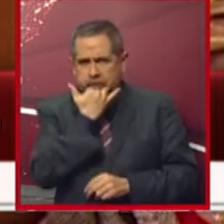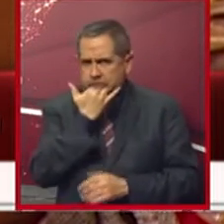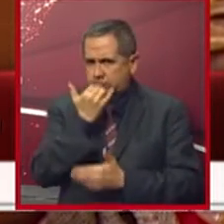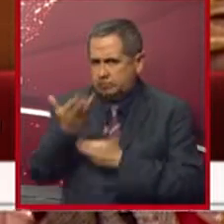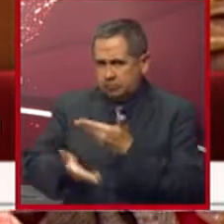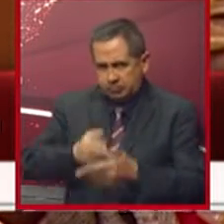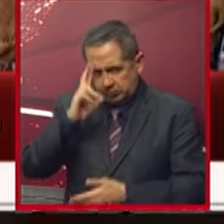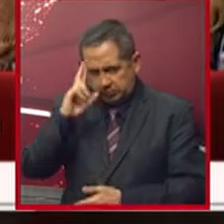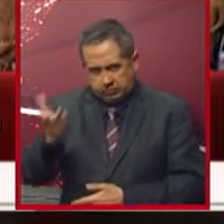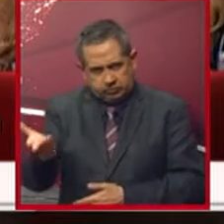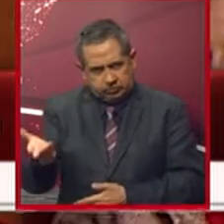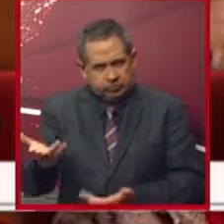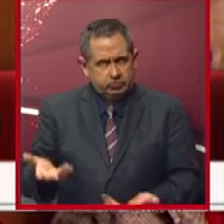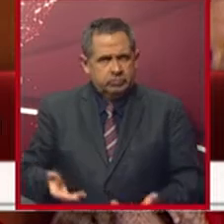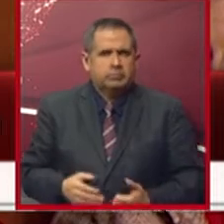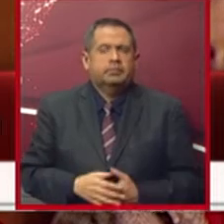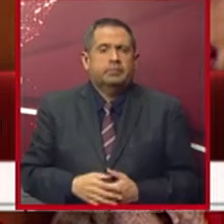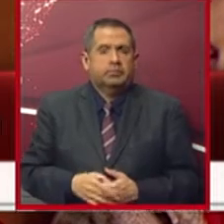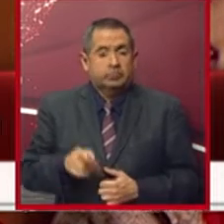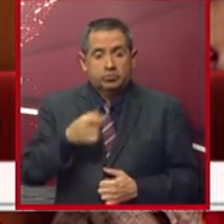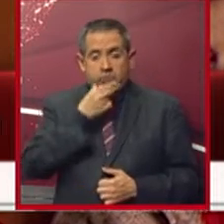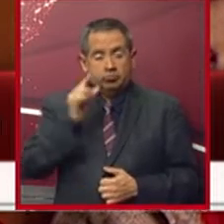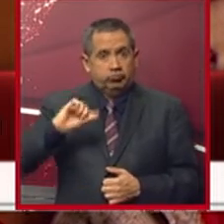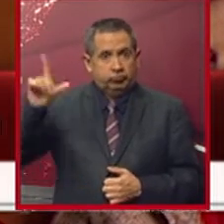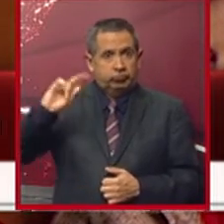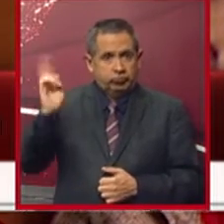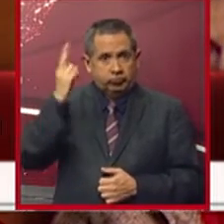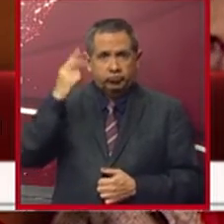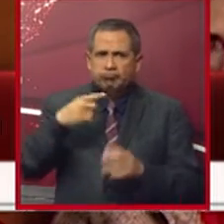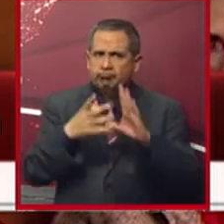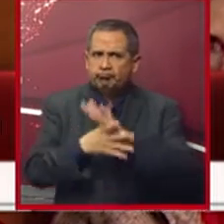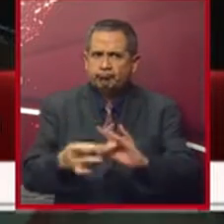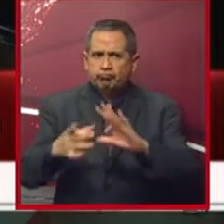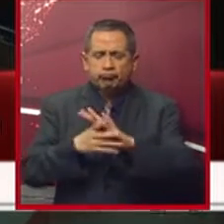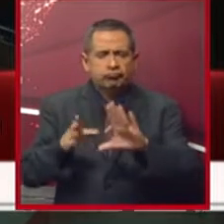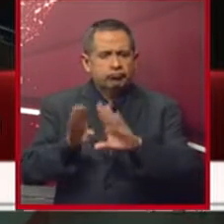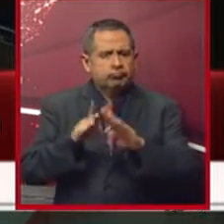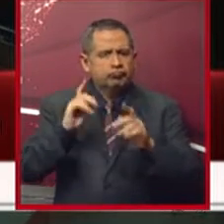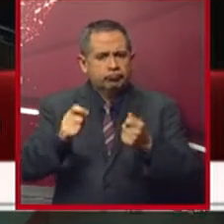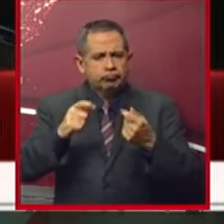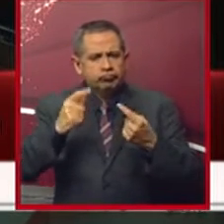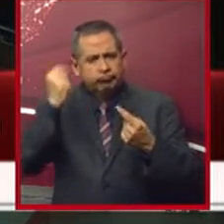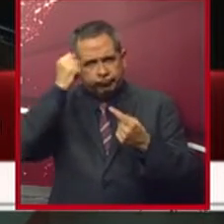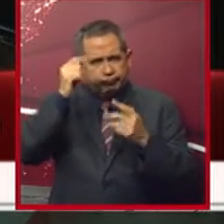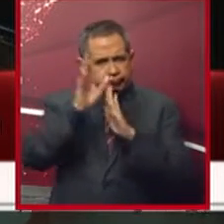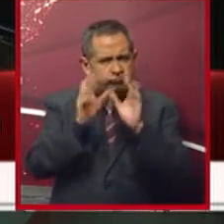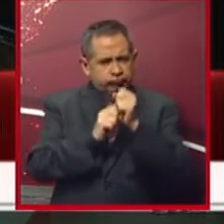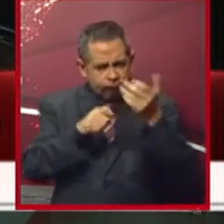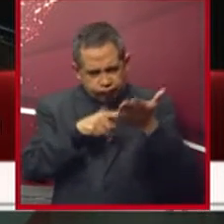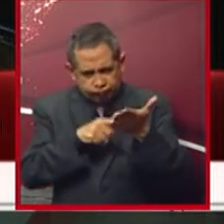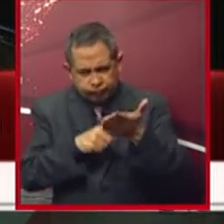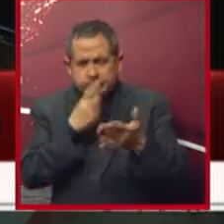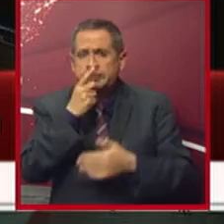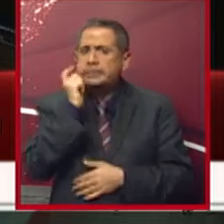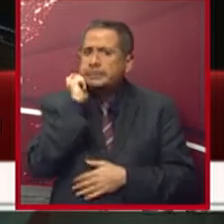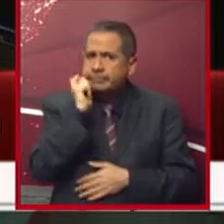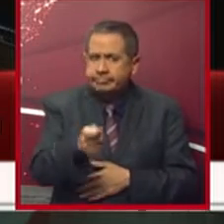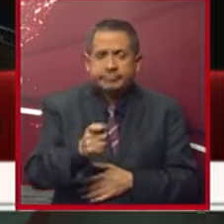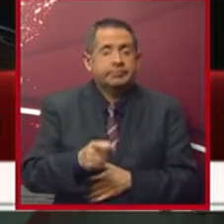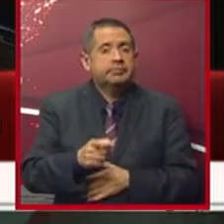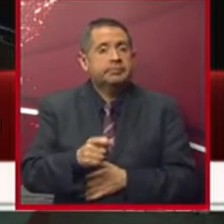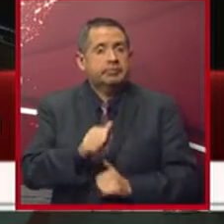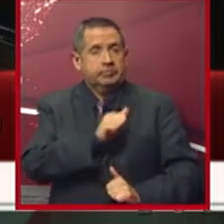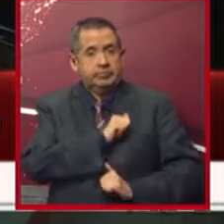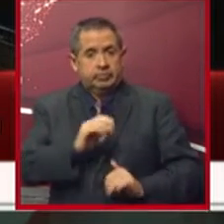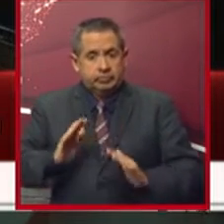legislación. El investigador de la UNAM explicó que la teoría constitucional apunta que la intervención de las fuerzas